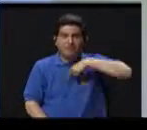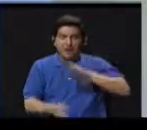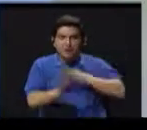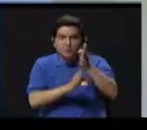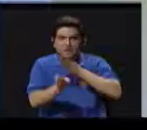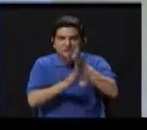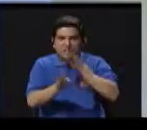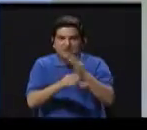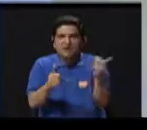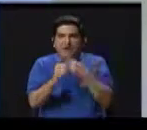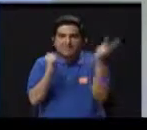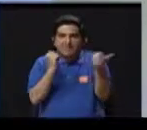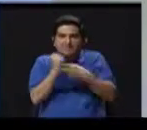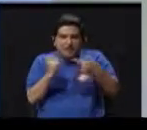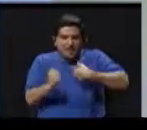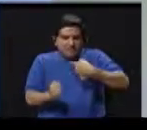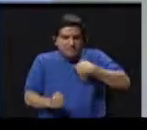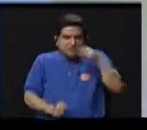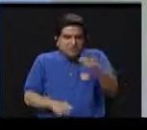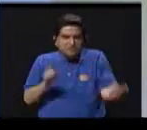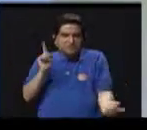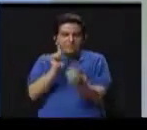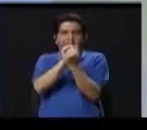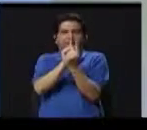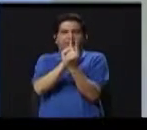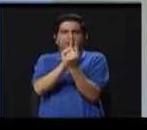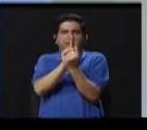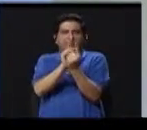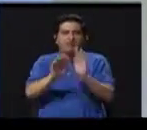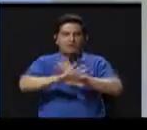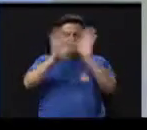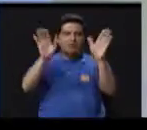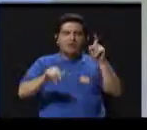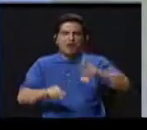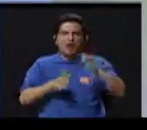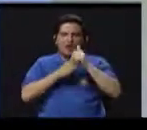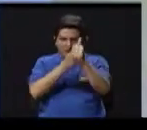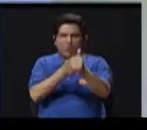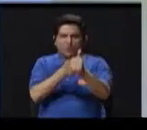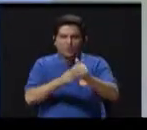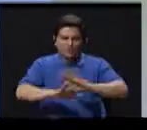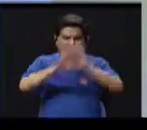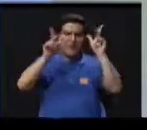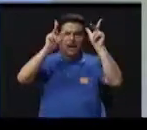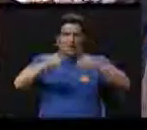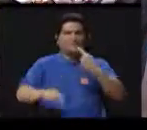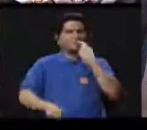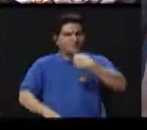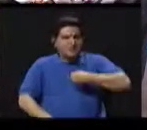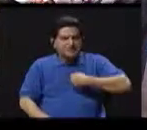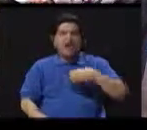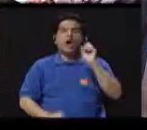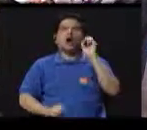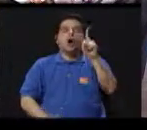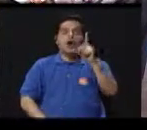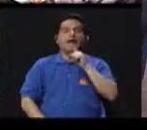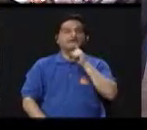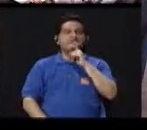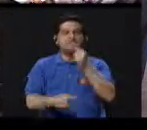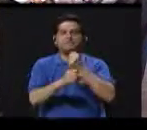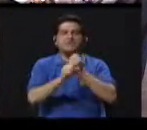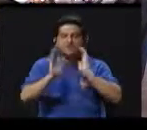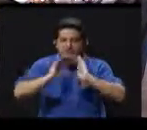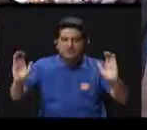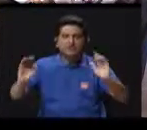menos en nuestra carrera, es la primera vez que uno se topa con esto. Entonces, claro que necesita una guía, claro que necesita una persona que le diga, ok,